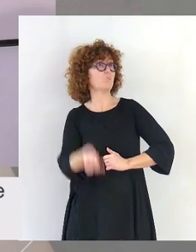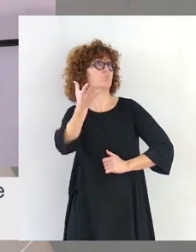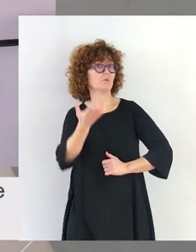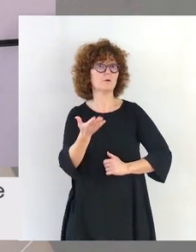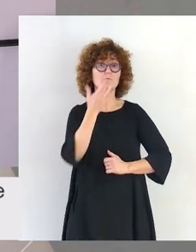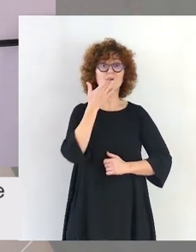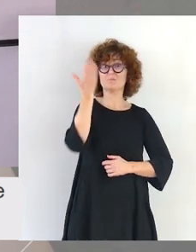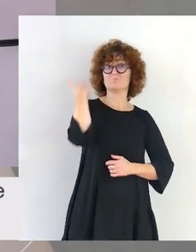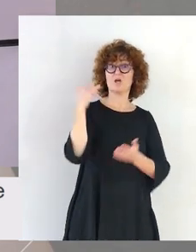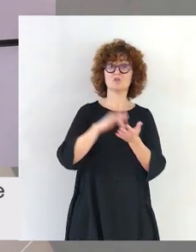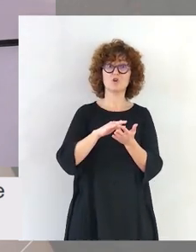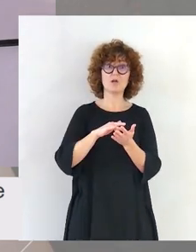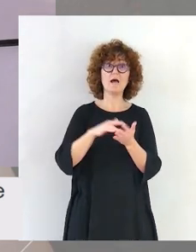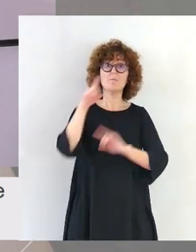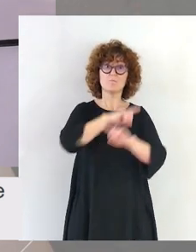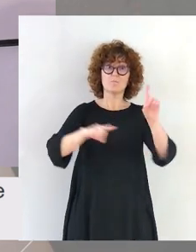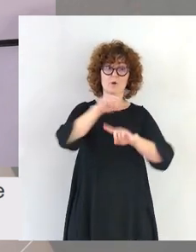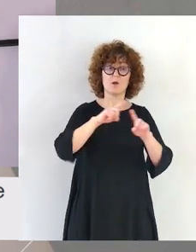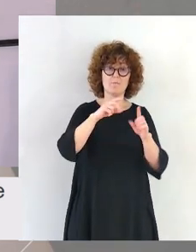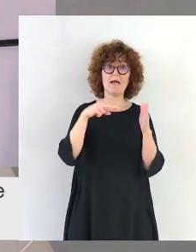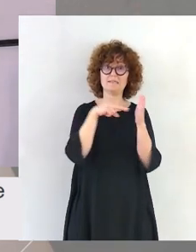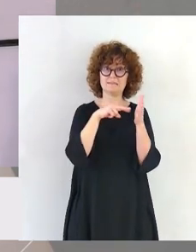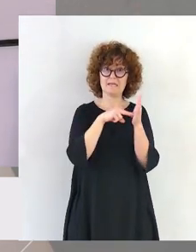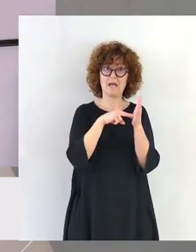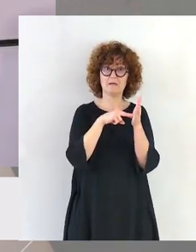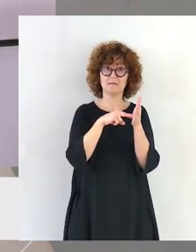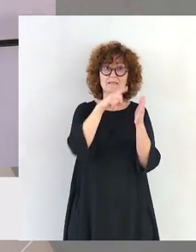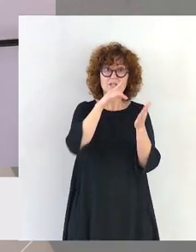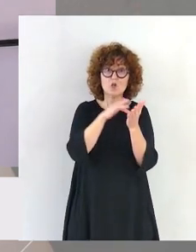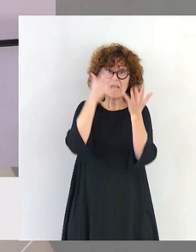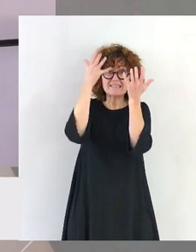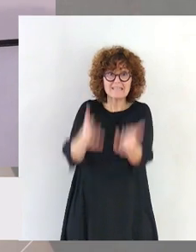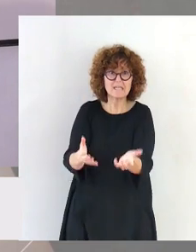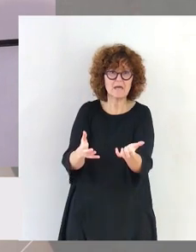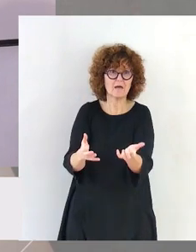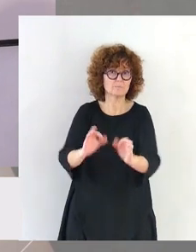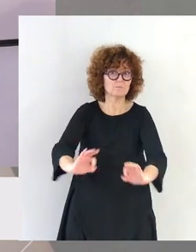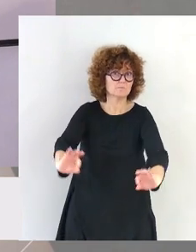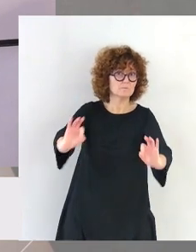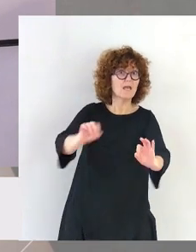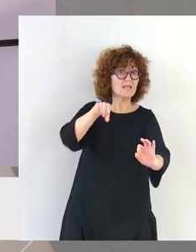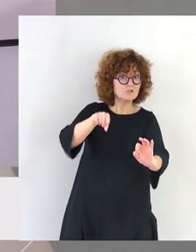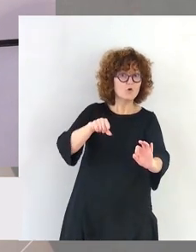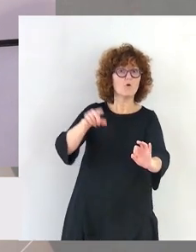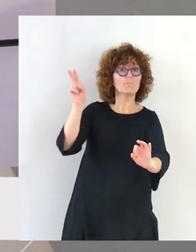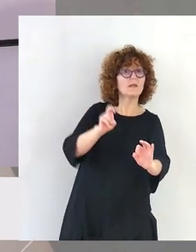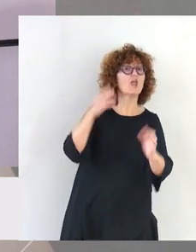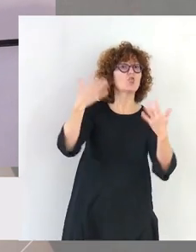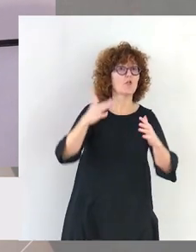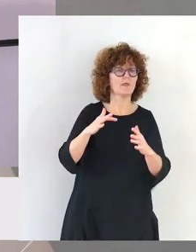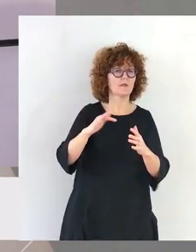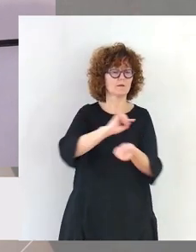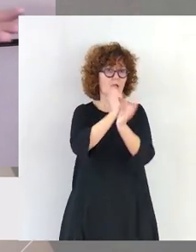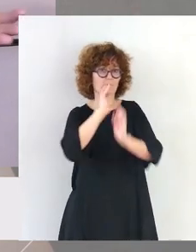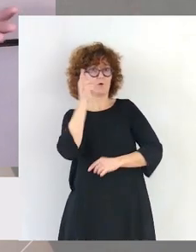imprevisti la crisis Sira vino motivada por una sequía excepcional que en parte estaba causada por el cambio climático no y de repente